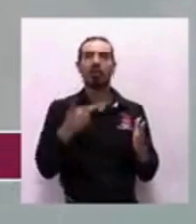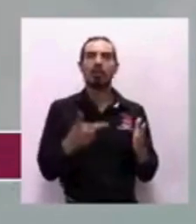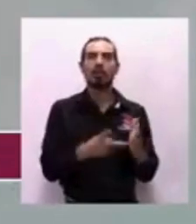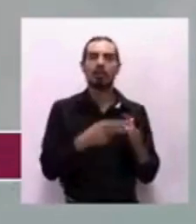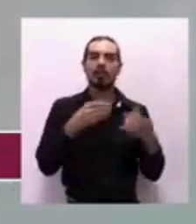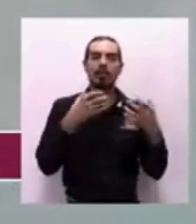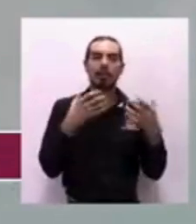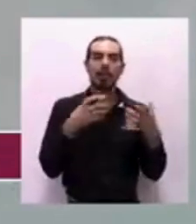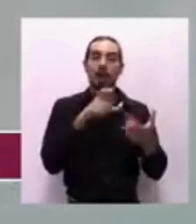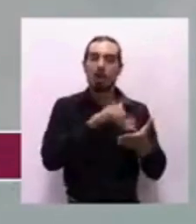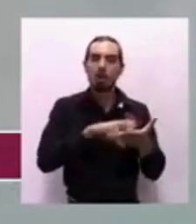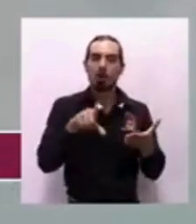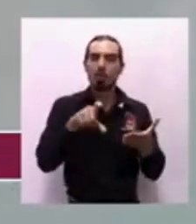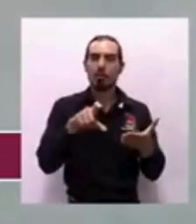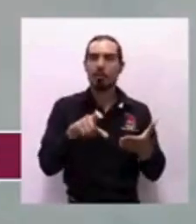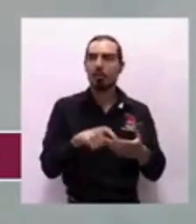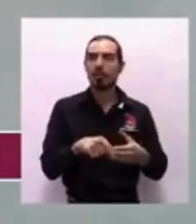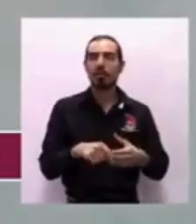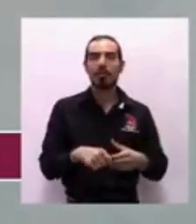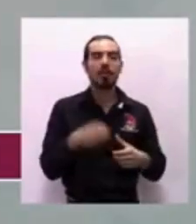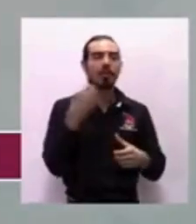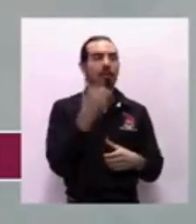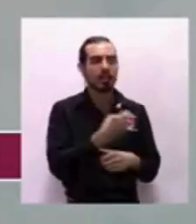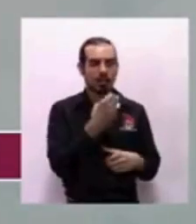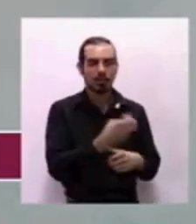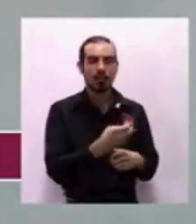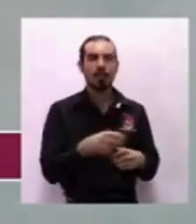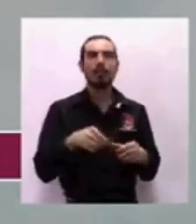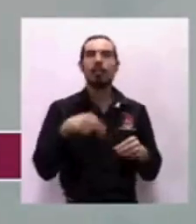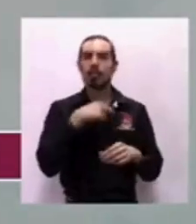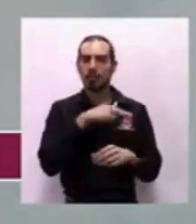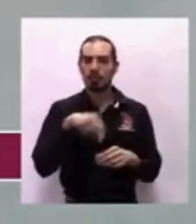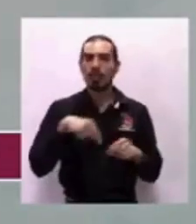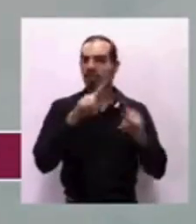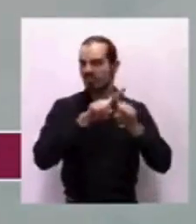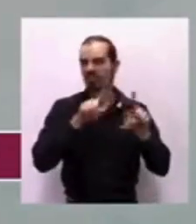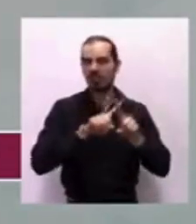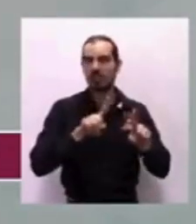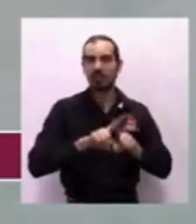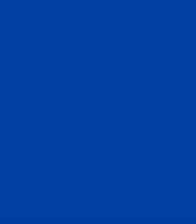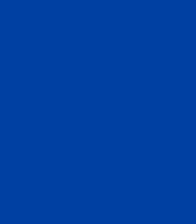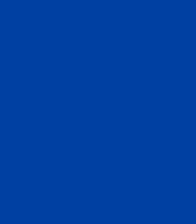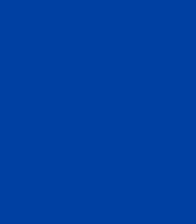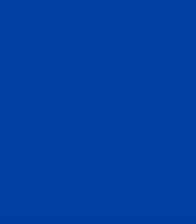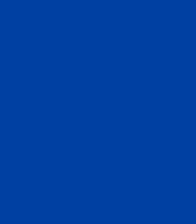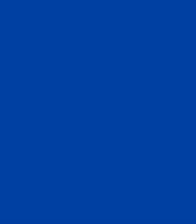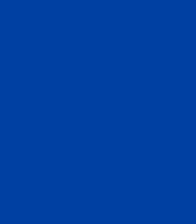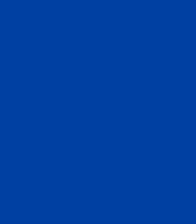patrullas y ahí, bueno, vamos a ir viendo con las diferentes dependencias.